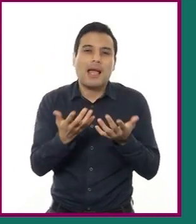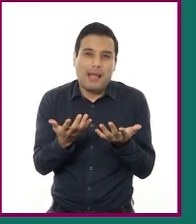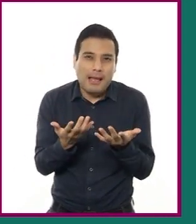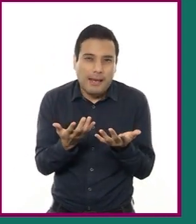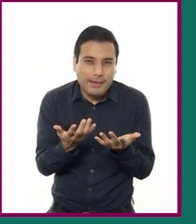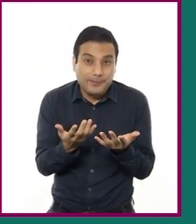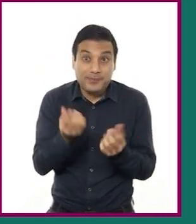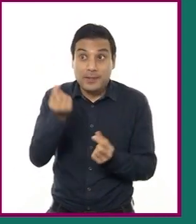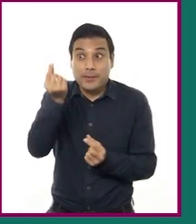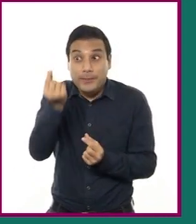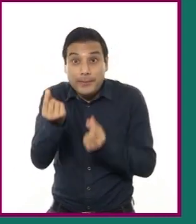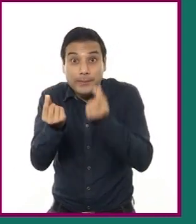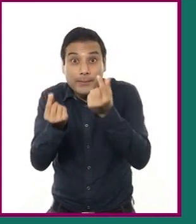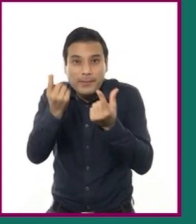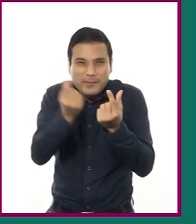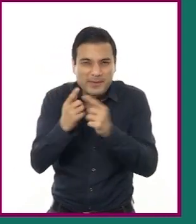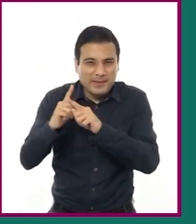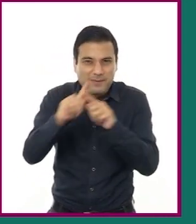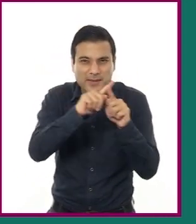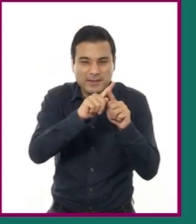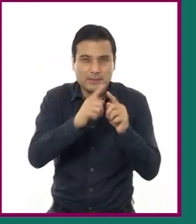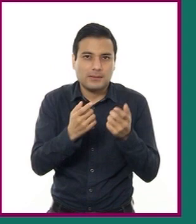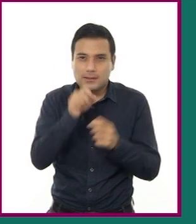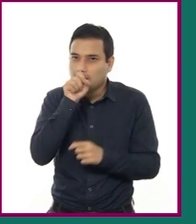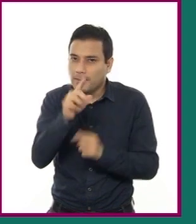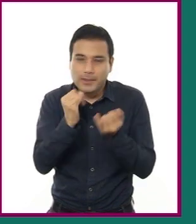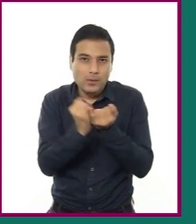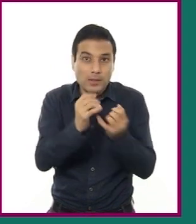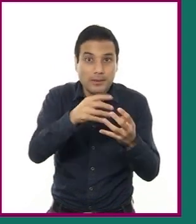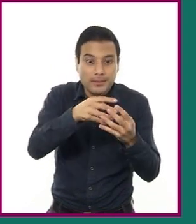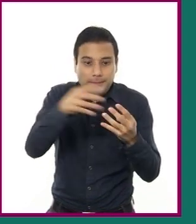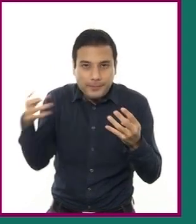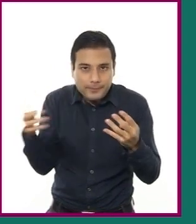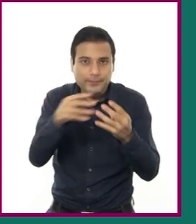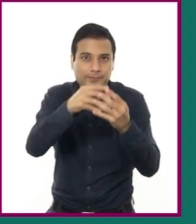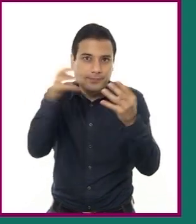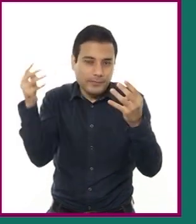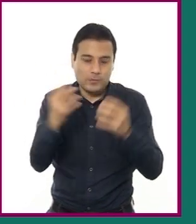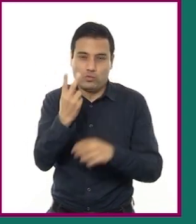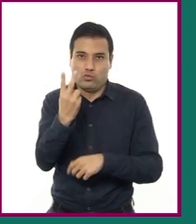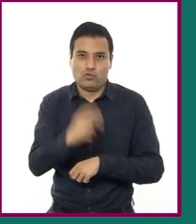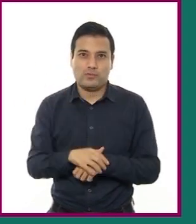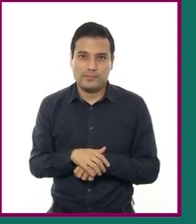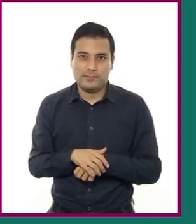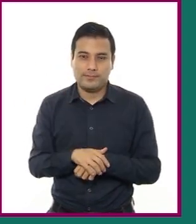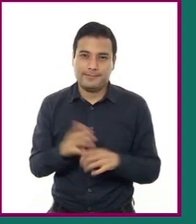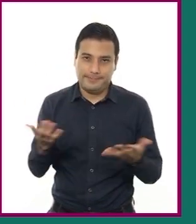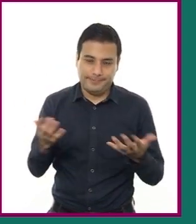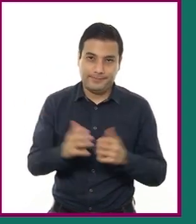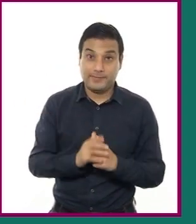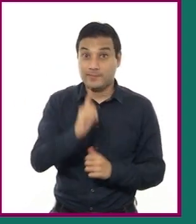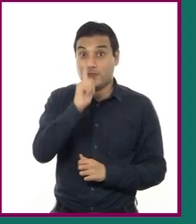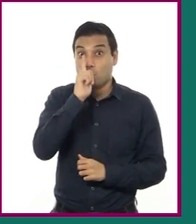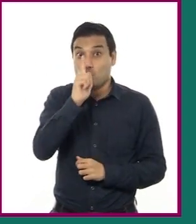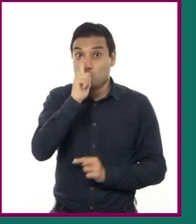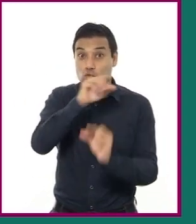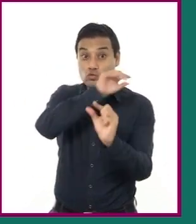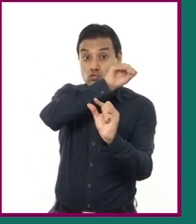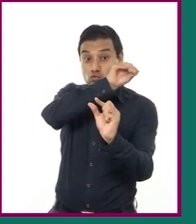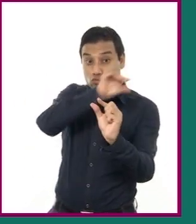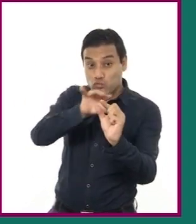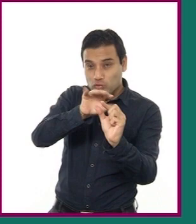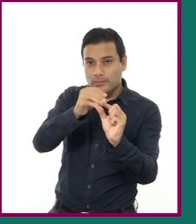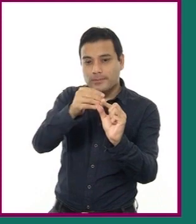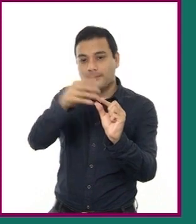produce su propio arcoíris y al tener diferente diámetro, el ángulo de salida de la luz dispersada será